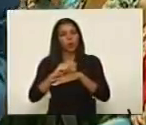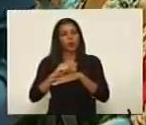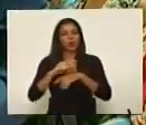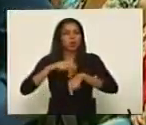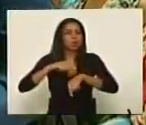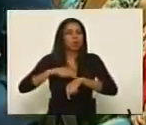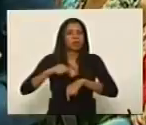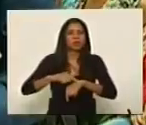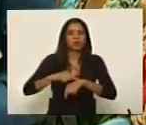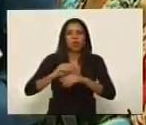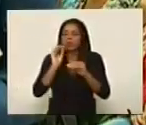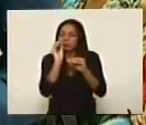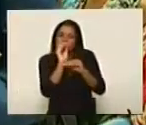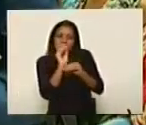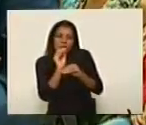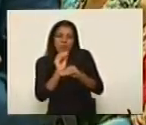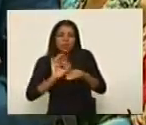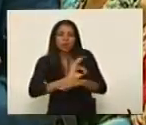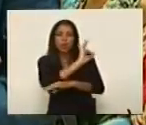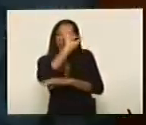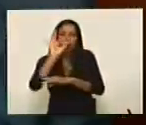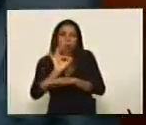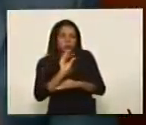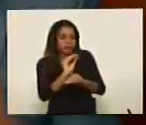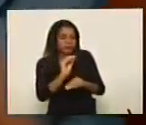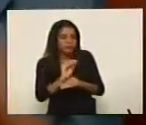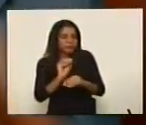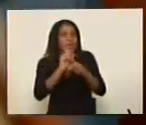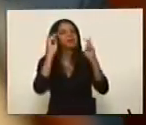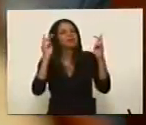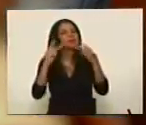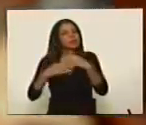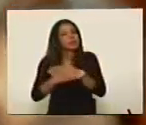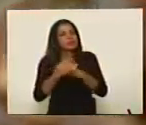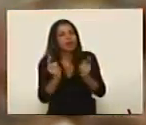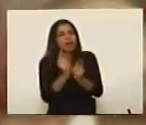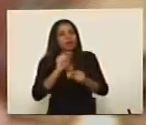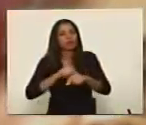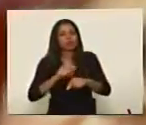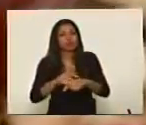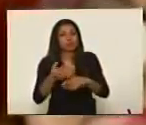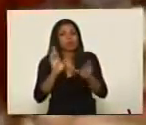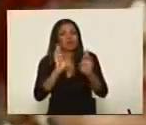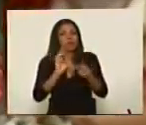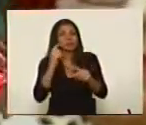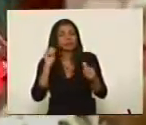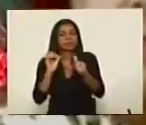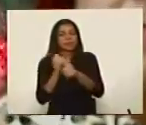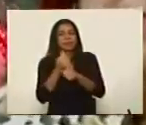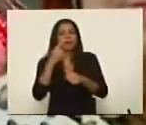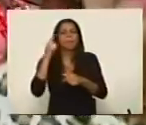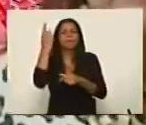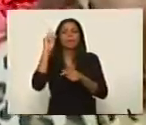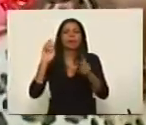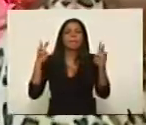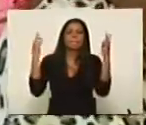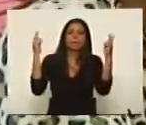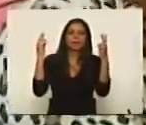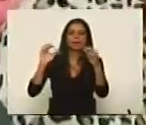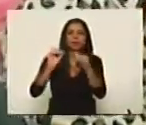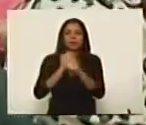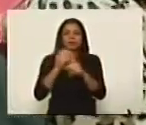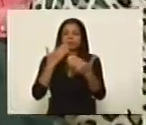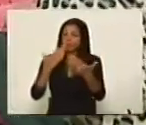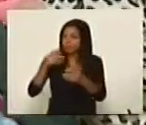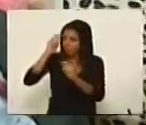hora del día lo está protegiendo. Y las victorias tempranas seguramente las vamos a ver dentro de poco. La primera gran victoria, si me lo permite este